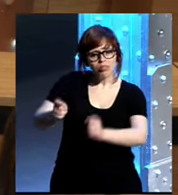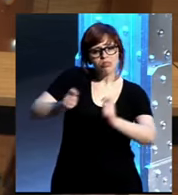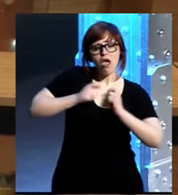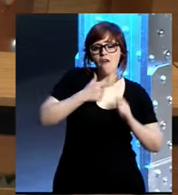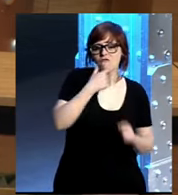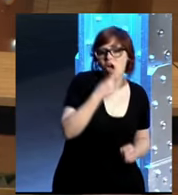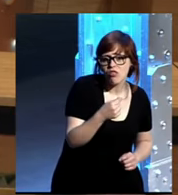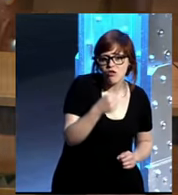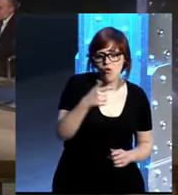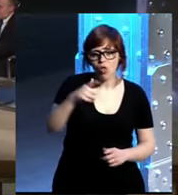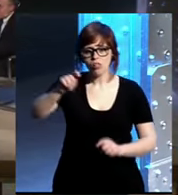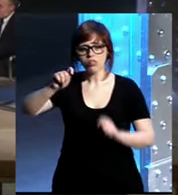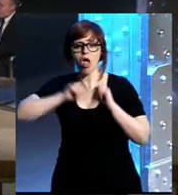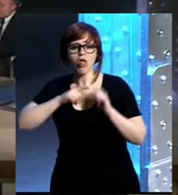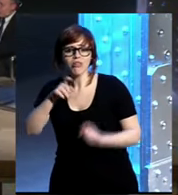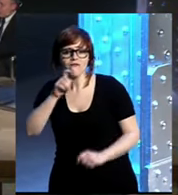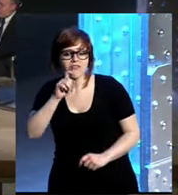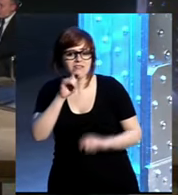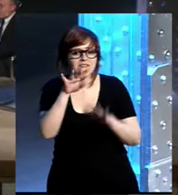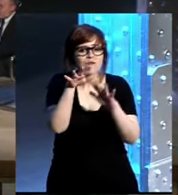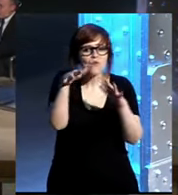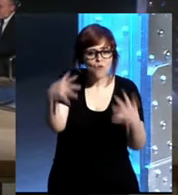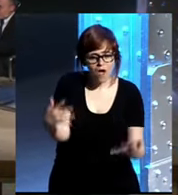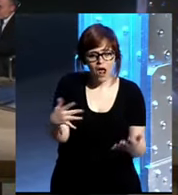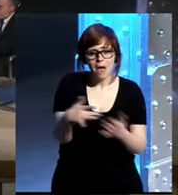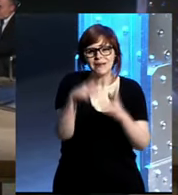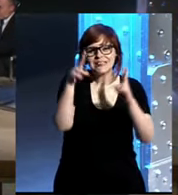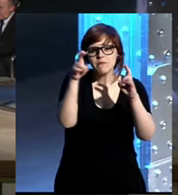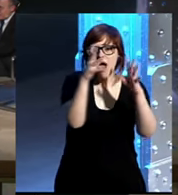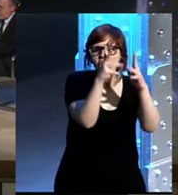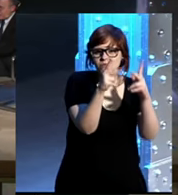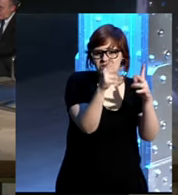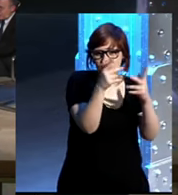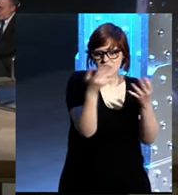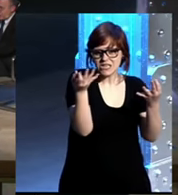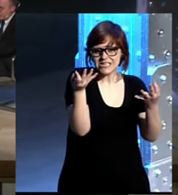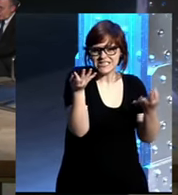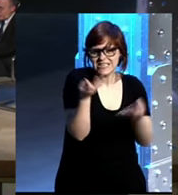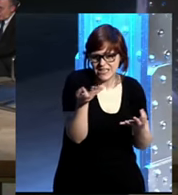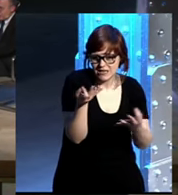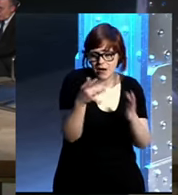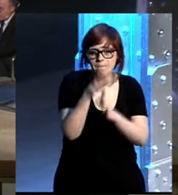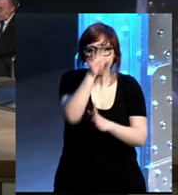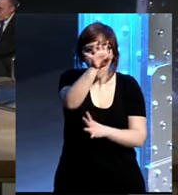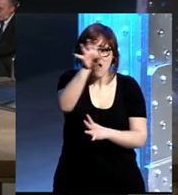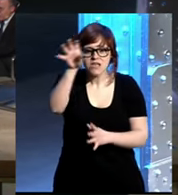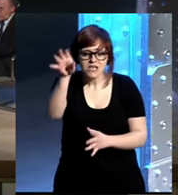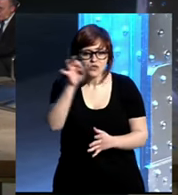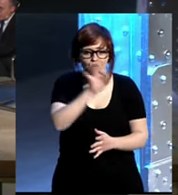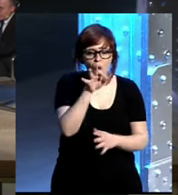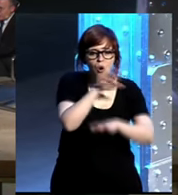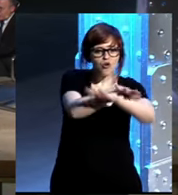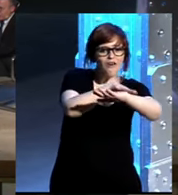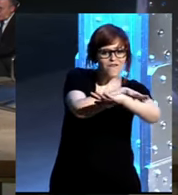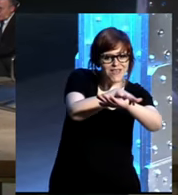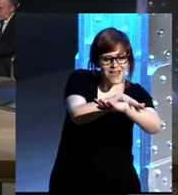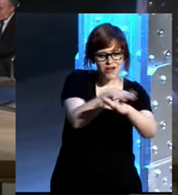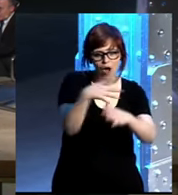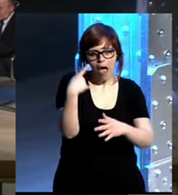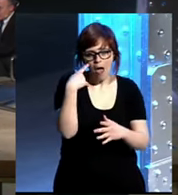No soy capaz de responderte, porque define administración. País, en concreto tal o cual gobierno,